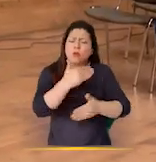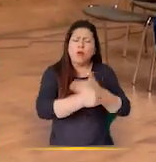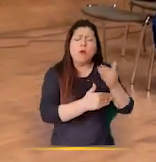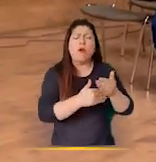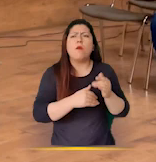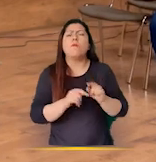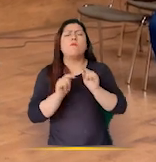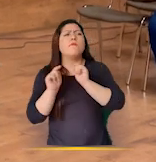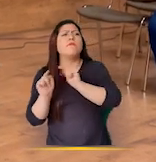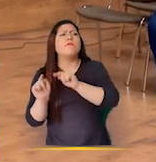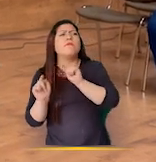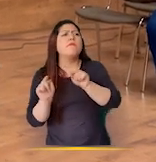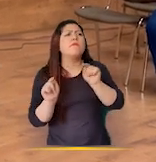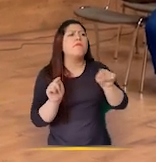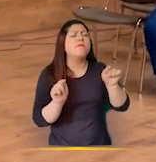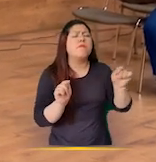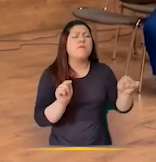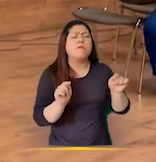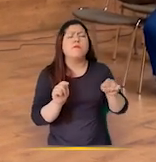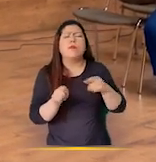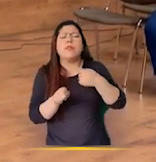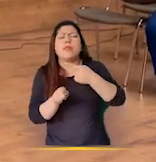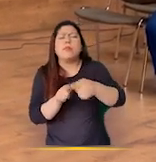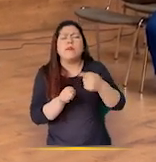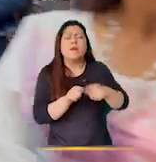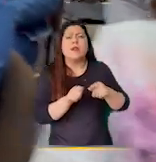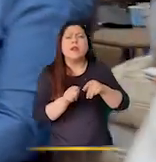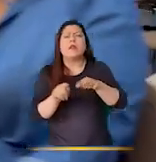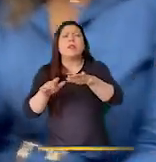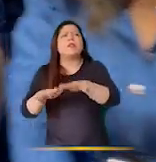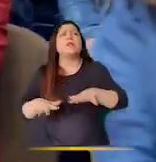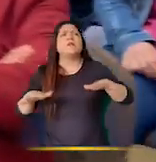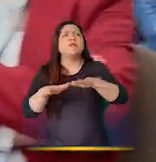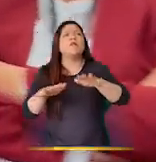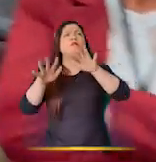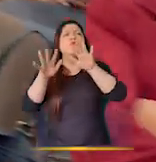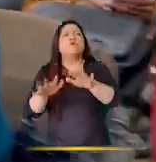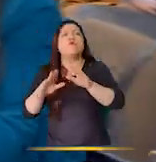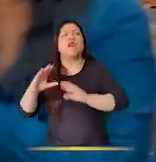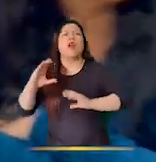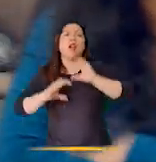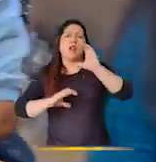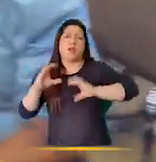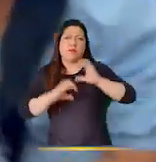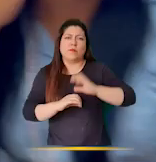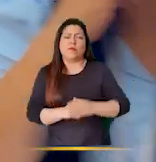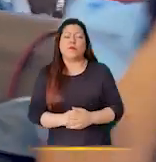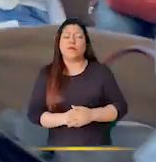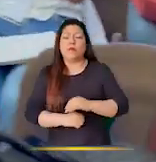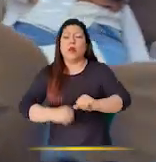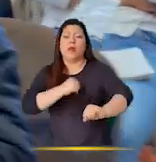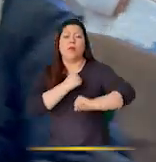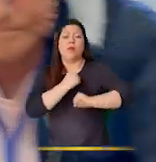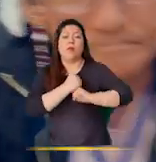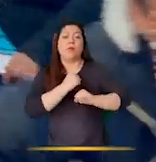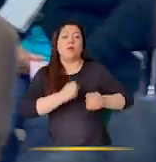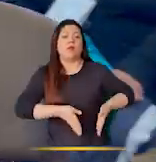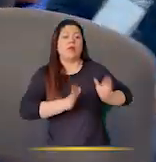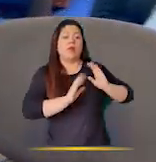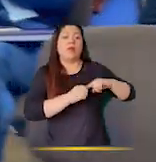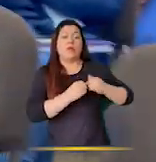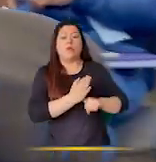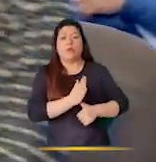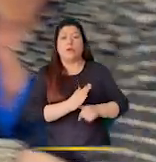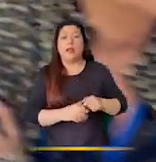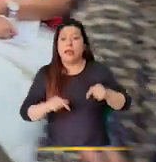diferentes procesos que se realizan desde distintas partes del departamento del Cauca, ese apoyo que se brinda desde